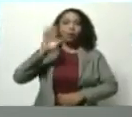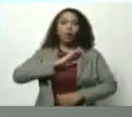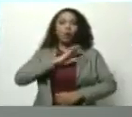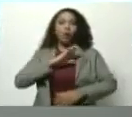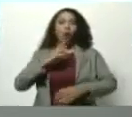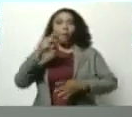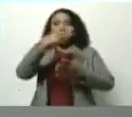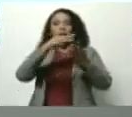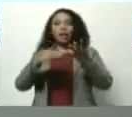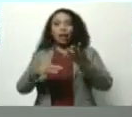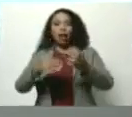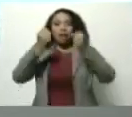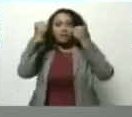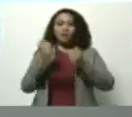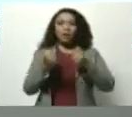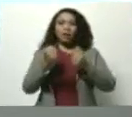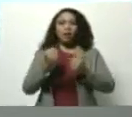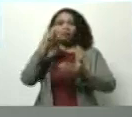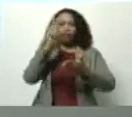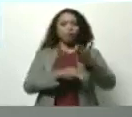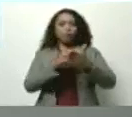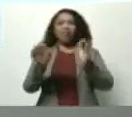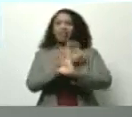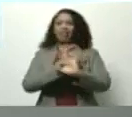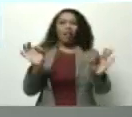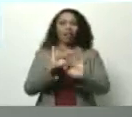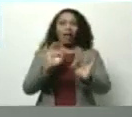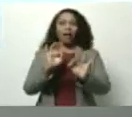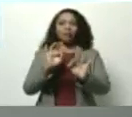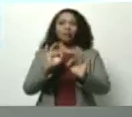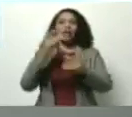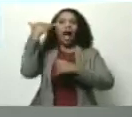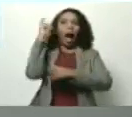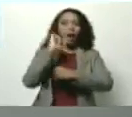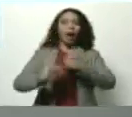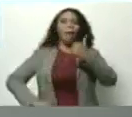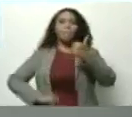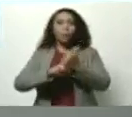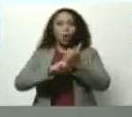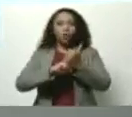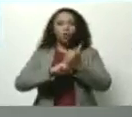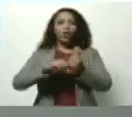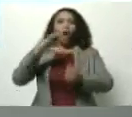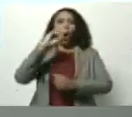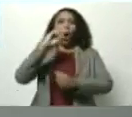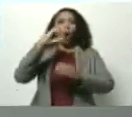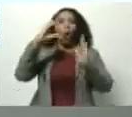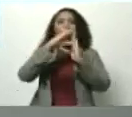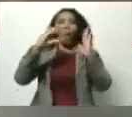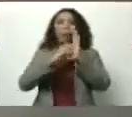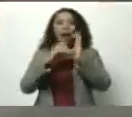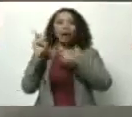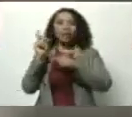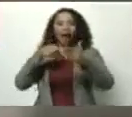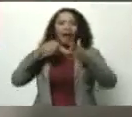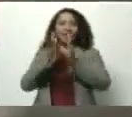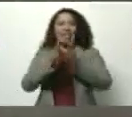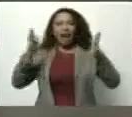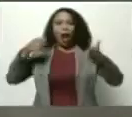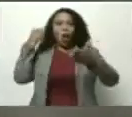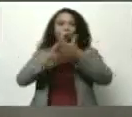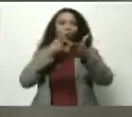firme e irrevocable y contamos con la fortaleza de la opep para esta gran lucha